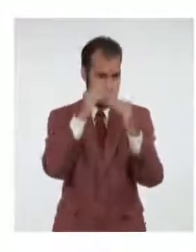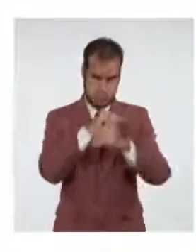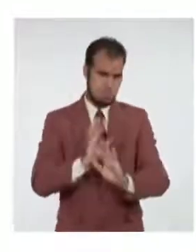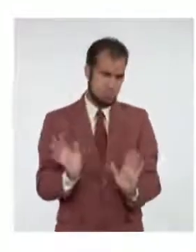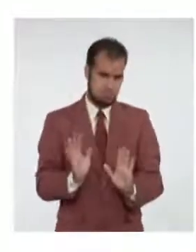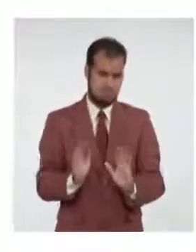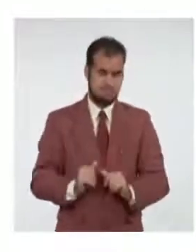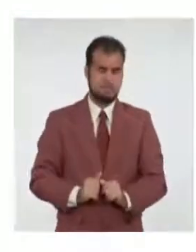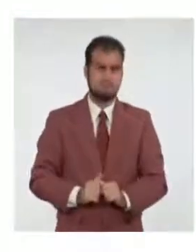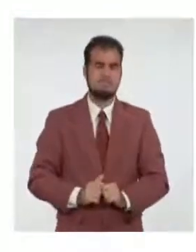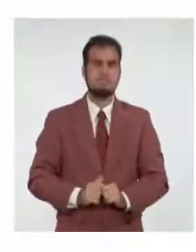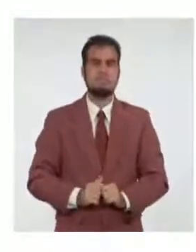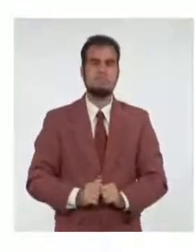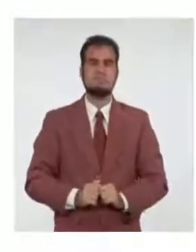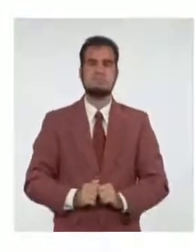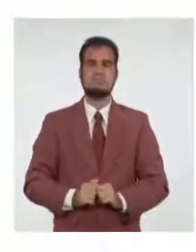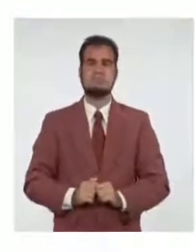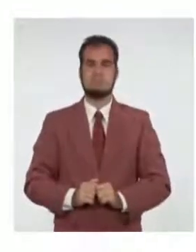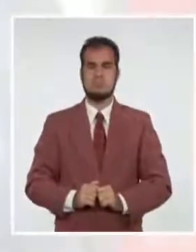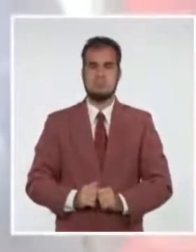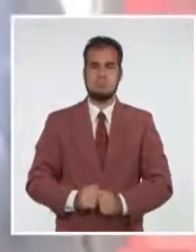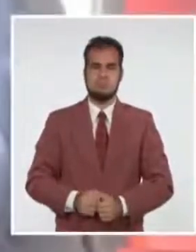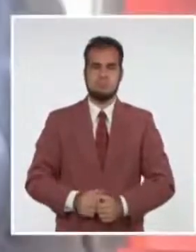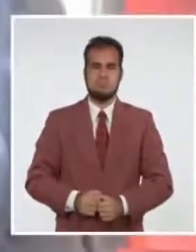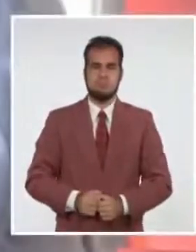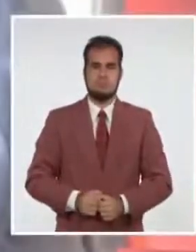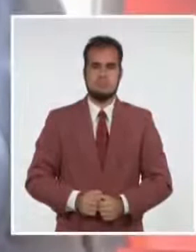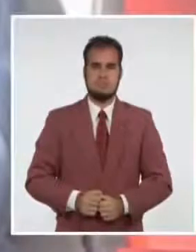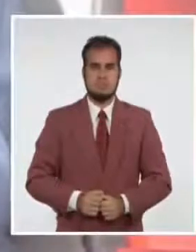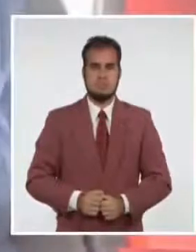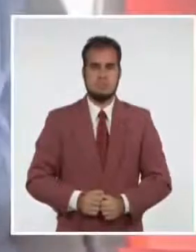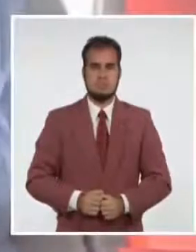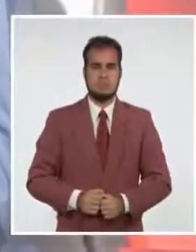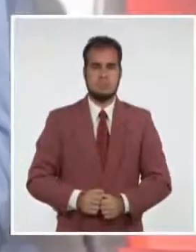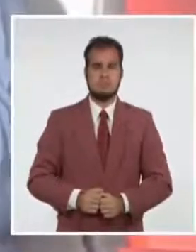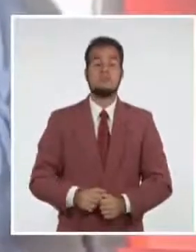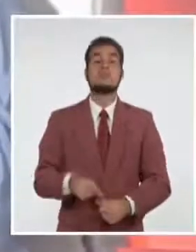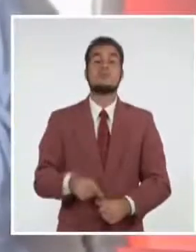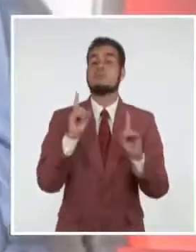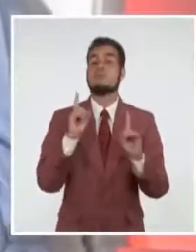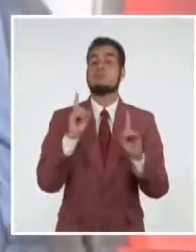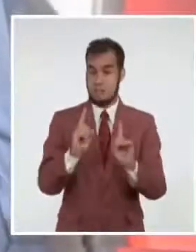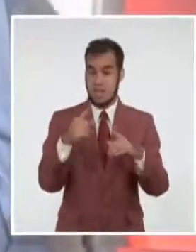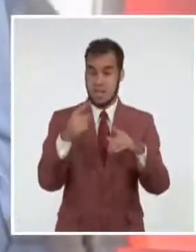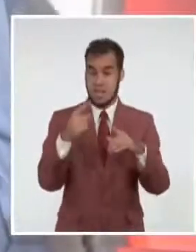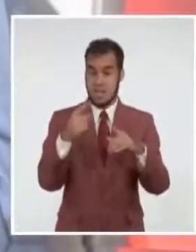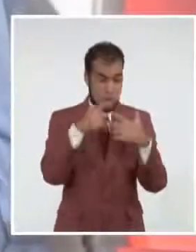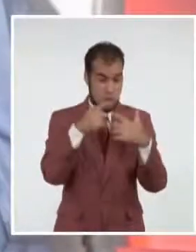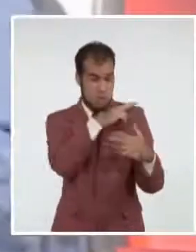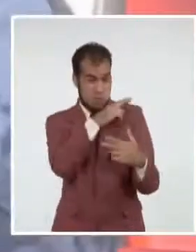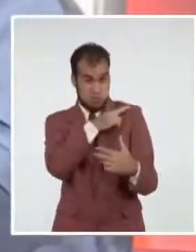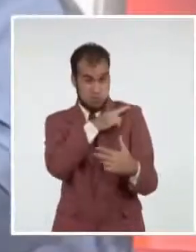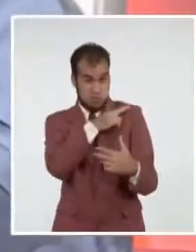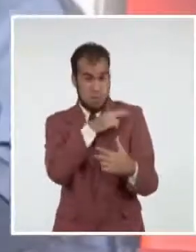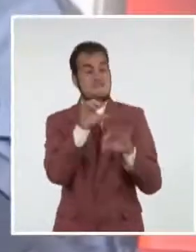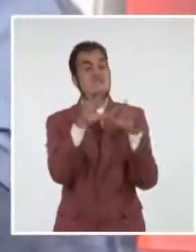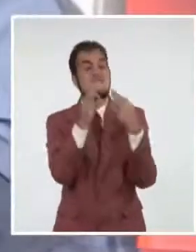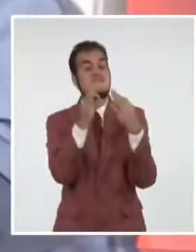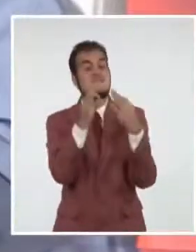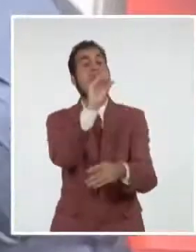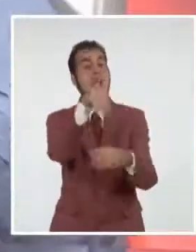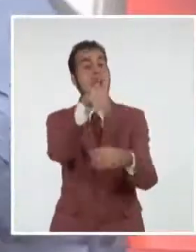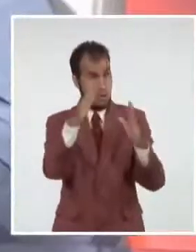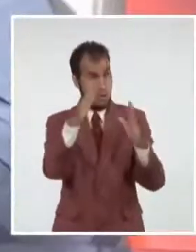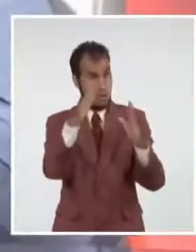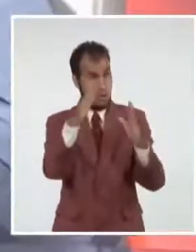esto, como ustedes ven, la autorresponsabilidad crece, la responsabilidad de la familia crece, la responsabilidad